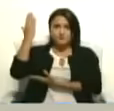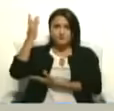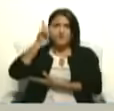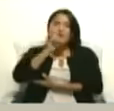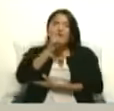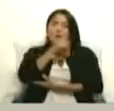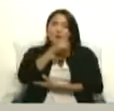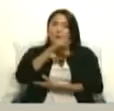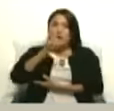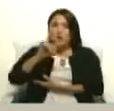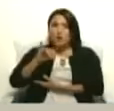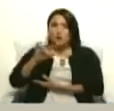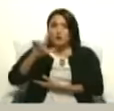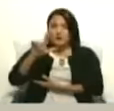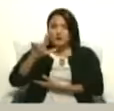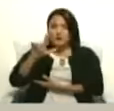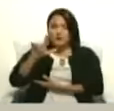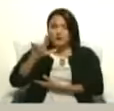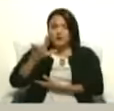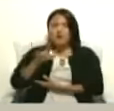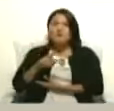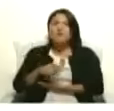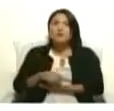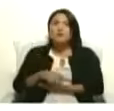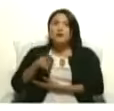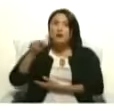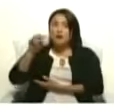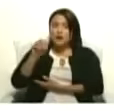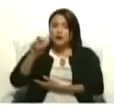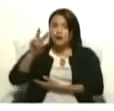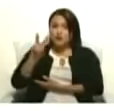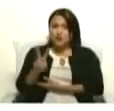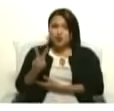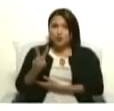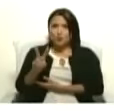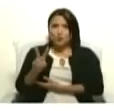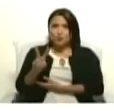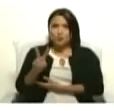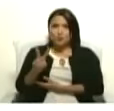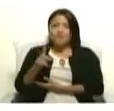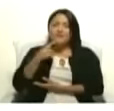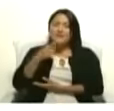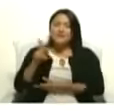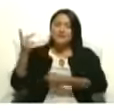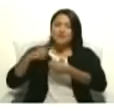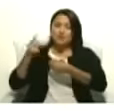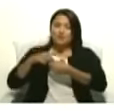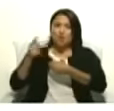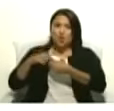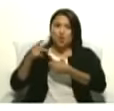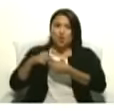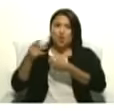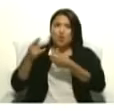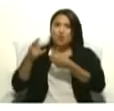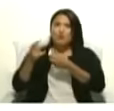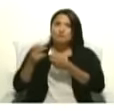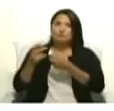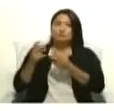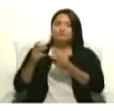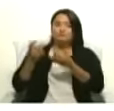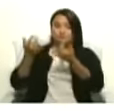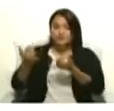Now petróleo ya que es lo que está haciendo alexon Mobil robándole el petróleo al pueblo de Guyana referendo sobre el